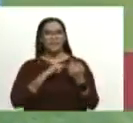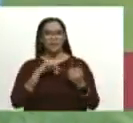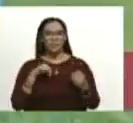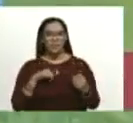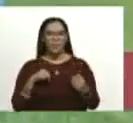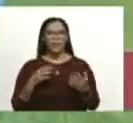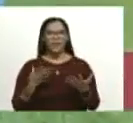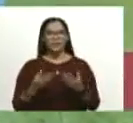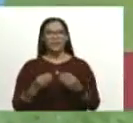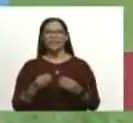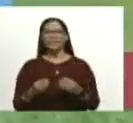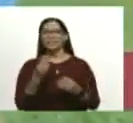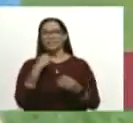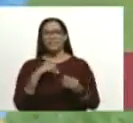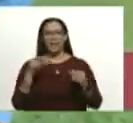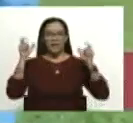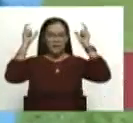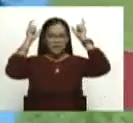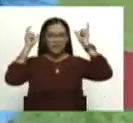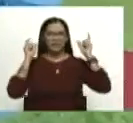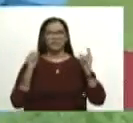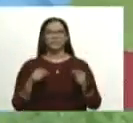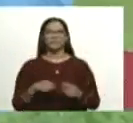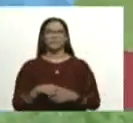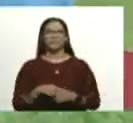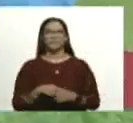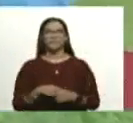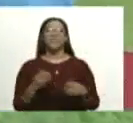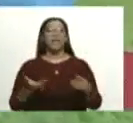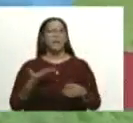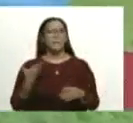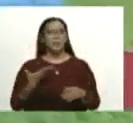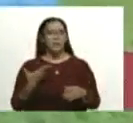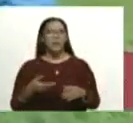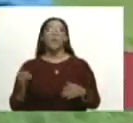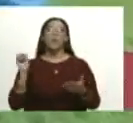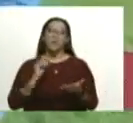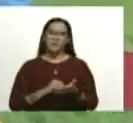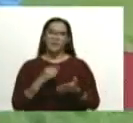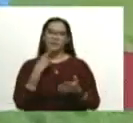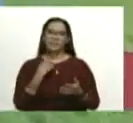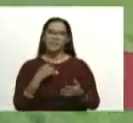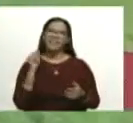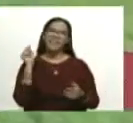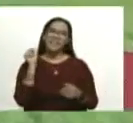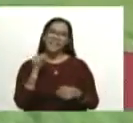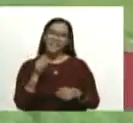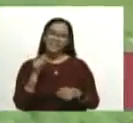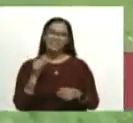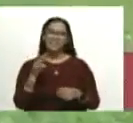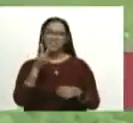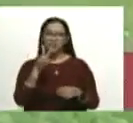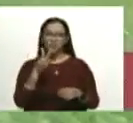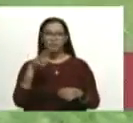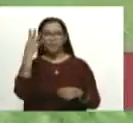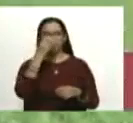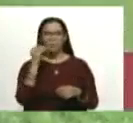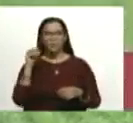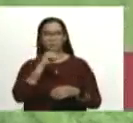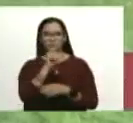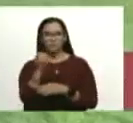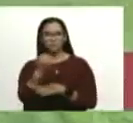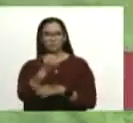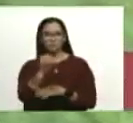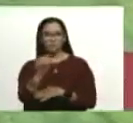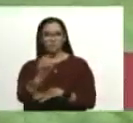un tragavenado, boa constrictor. Ok. Es importante volver a mencionar que estas dos hermosas boas, o estas